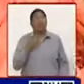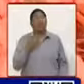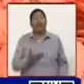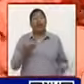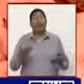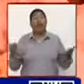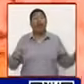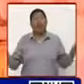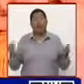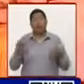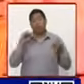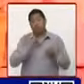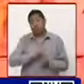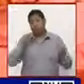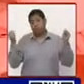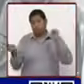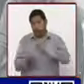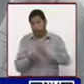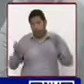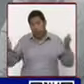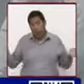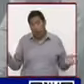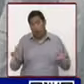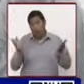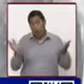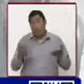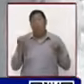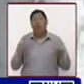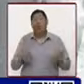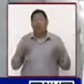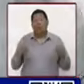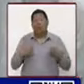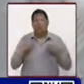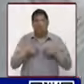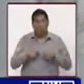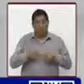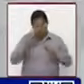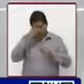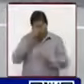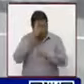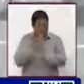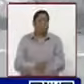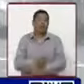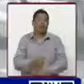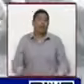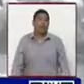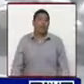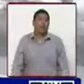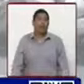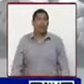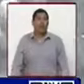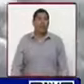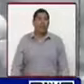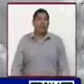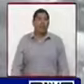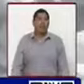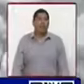cosas están cambiando. Pero animamos a los jóvenes a que también mantengan sus tradiciones.